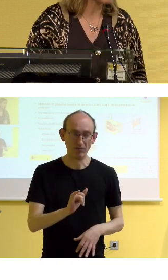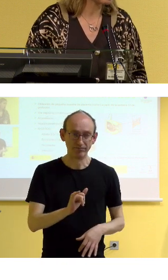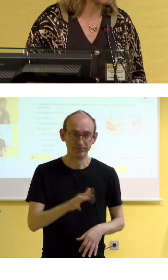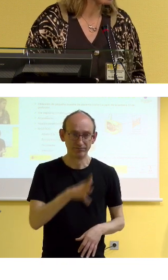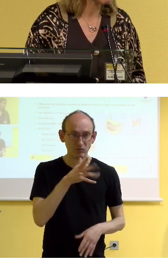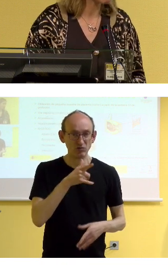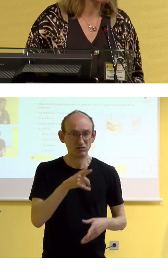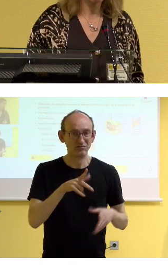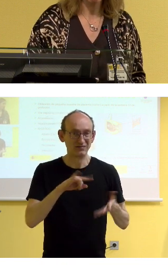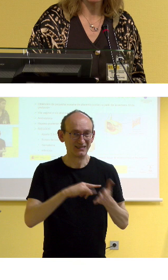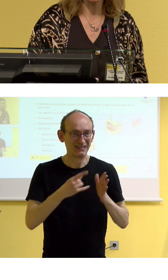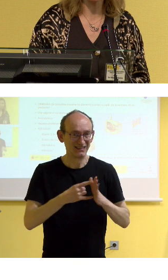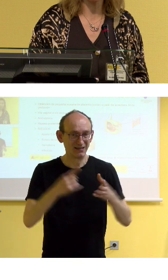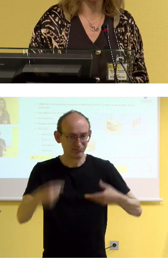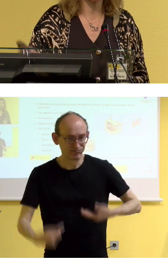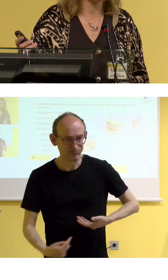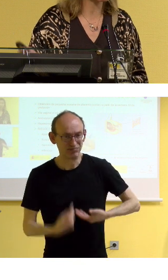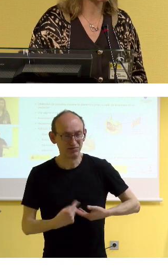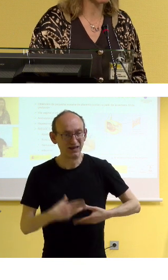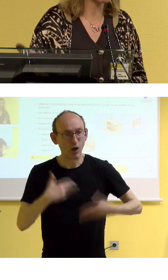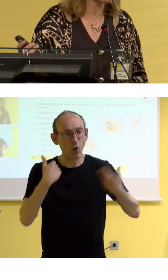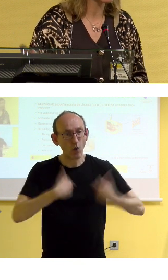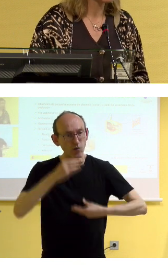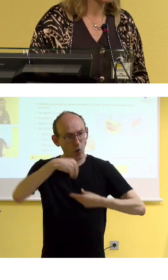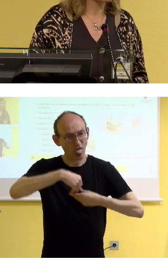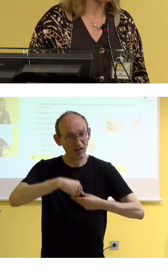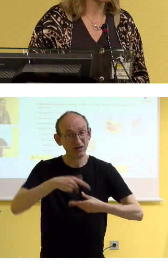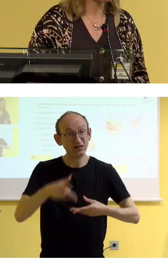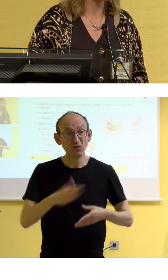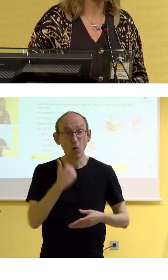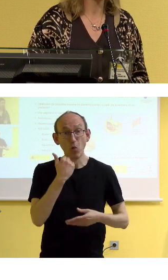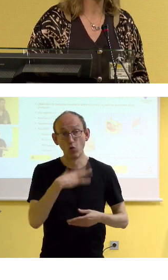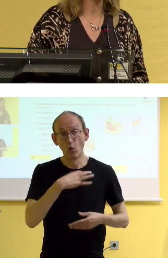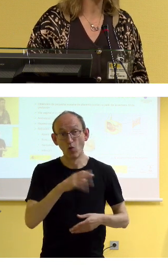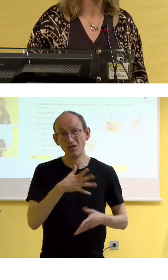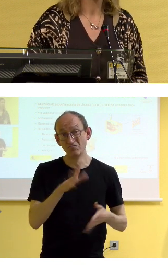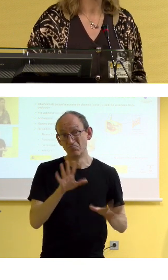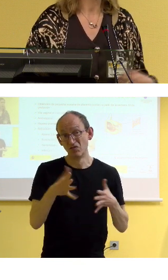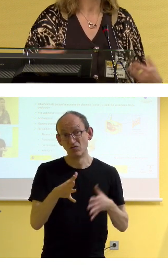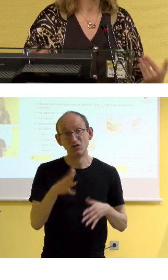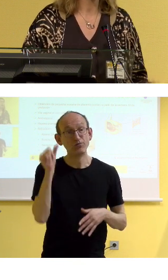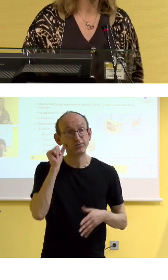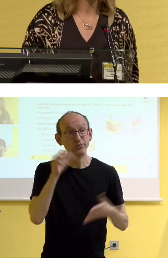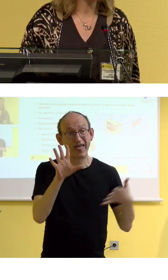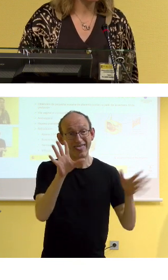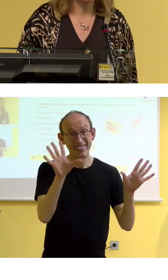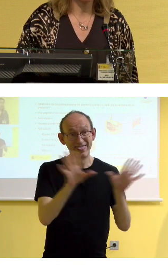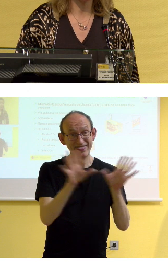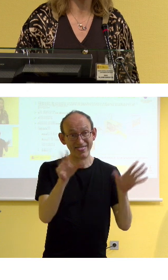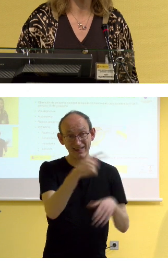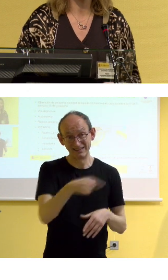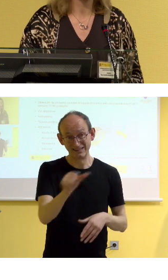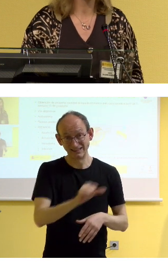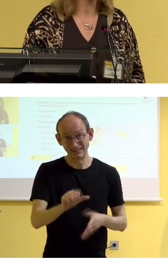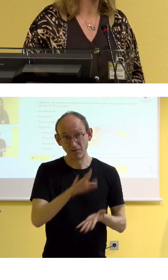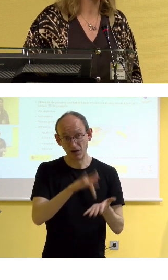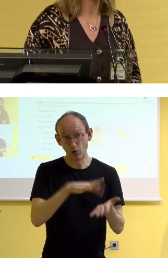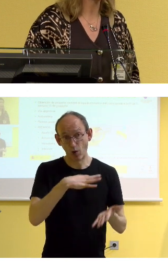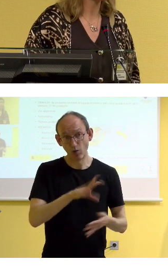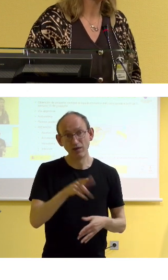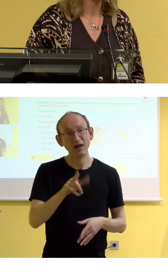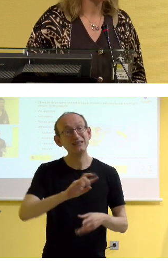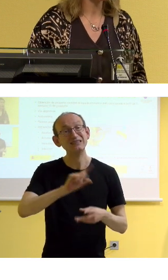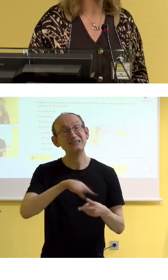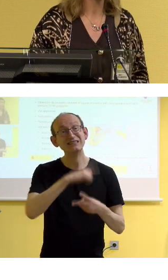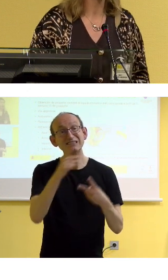técnicas invasivas. Esta se puede hacer más precoz, en torno a las 10 semanas, y la siguiente técnica que tendríamos de diagnóstico